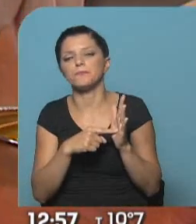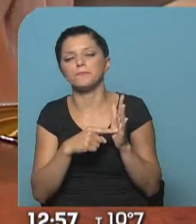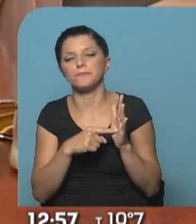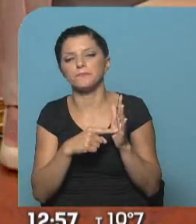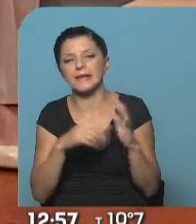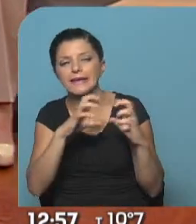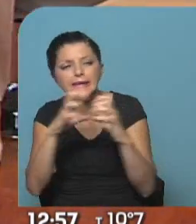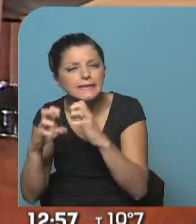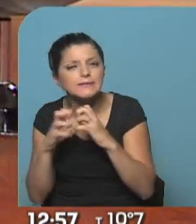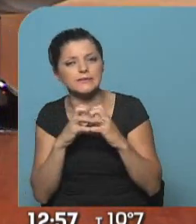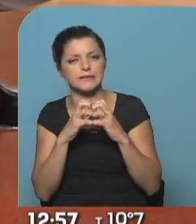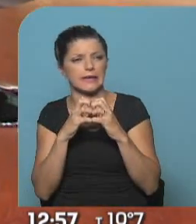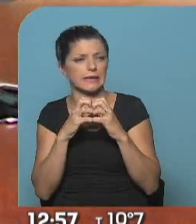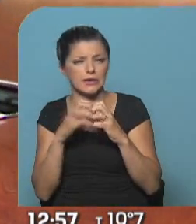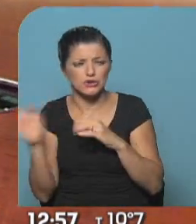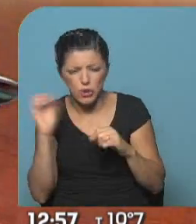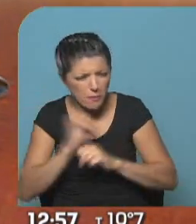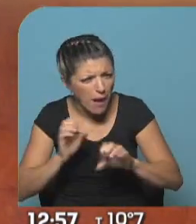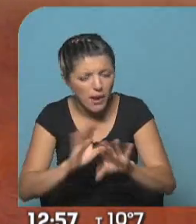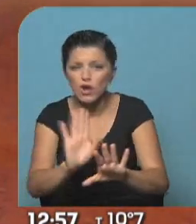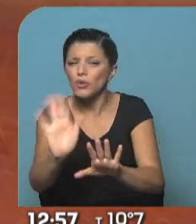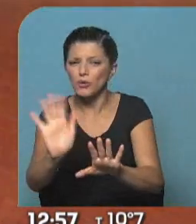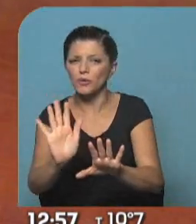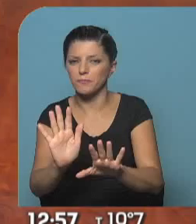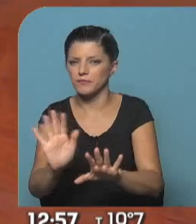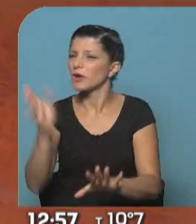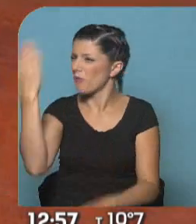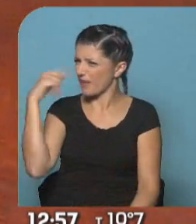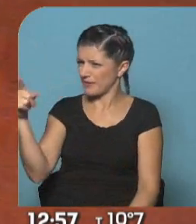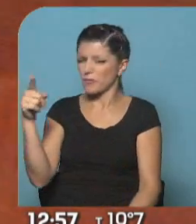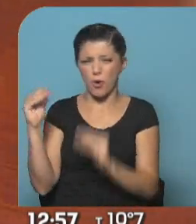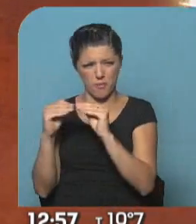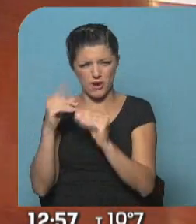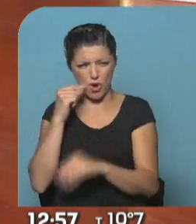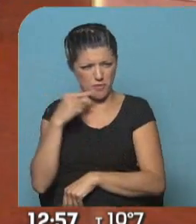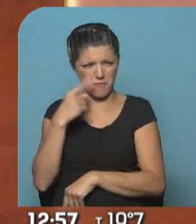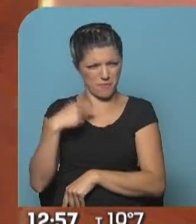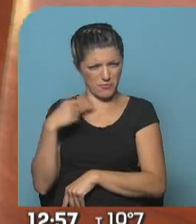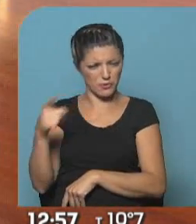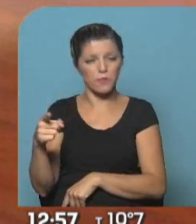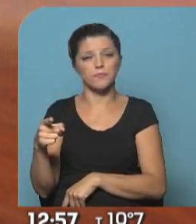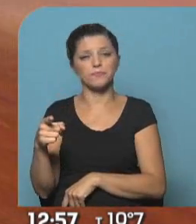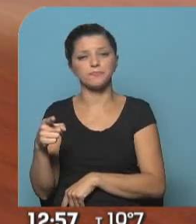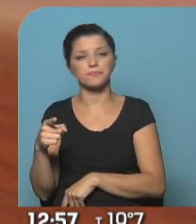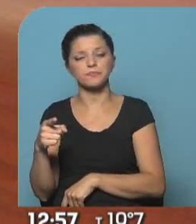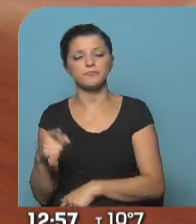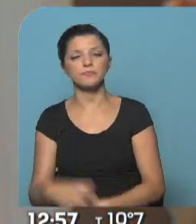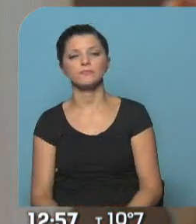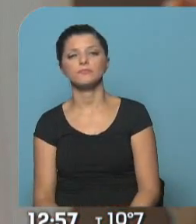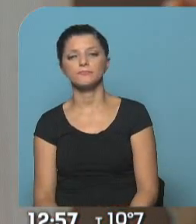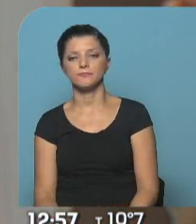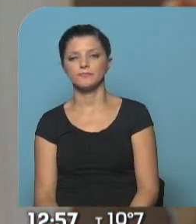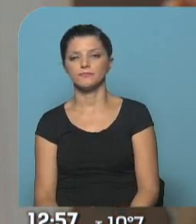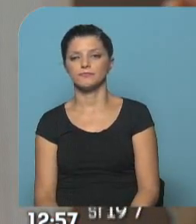se está cambiando al borde de un precipicio, no es eso. Volviendo un poco a la pregunta de José, ¿no? Es decir, uno de los datos interesantes de todas estas discusiones es